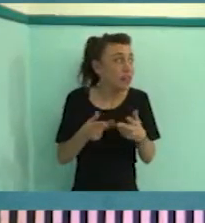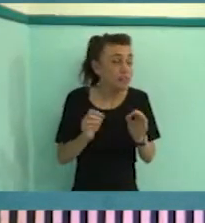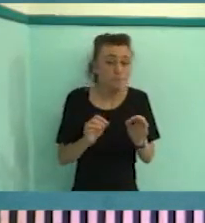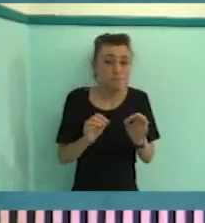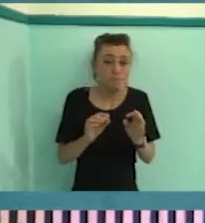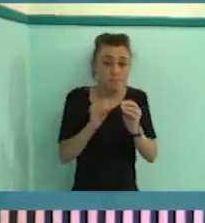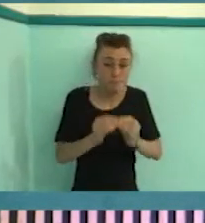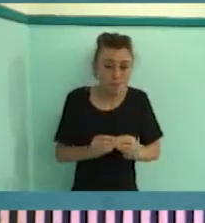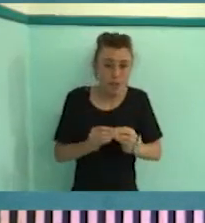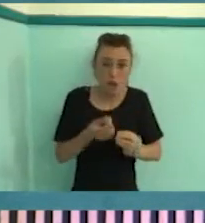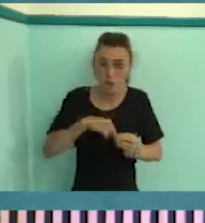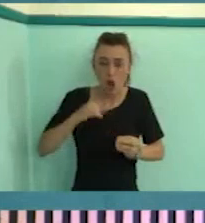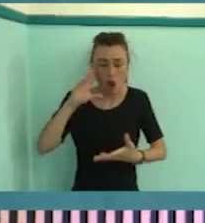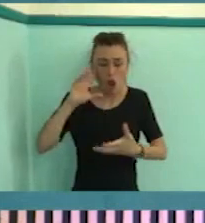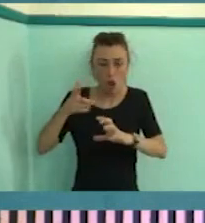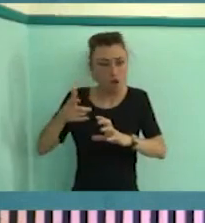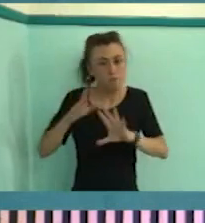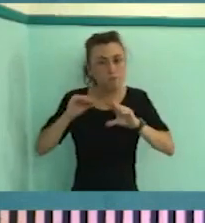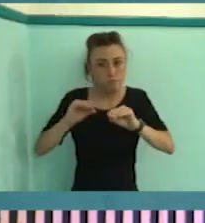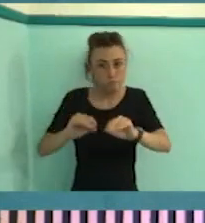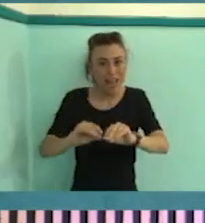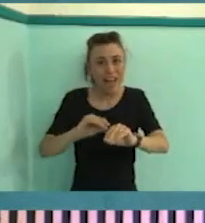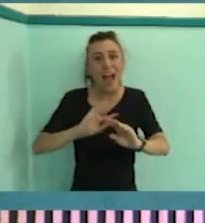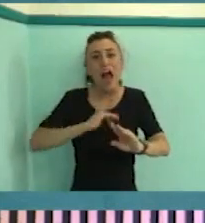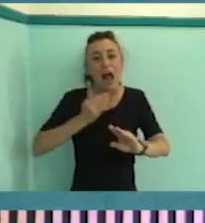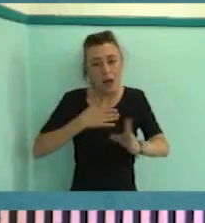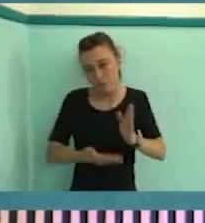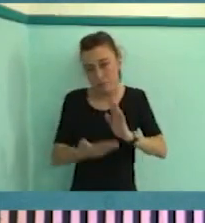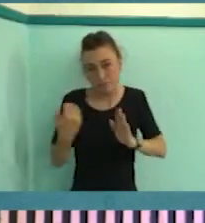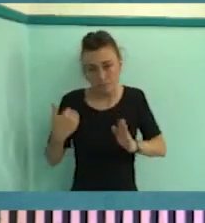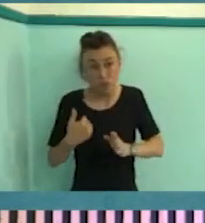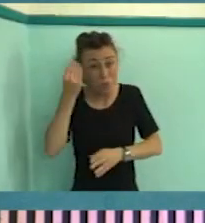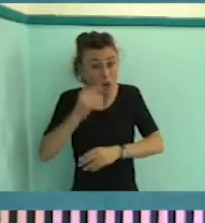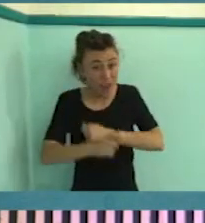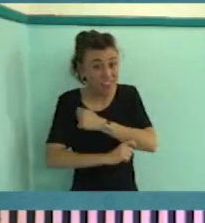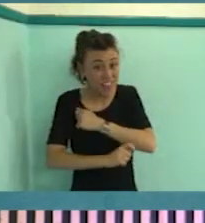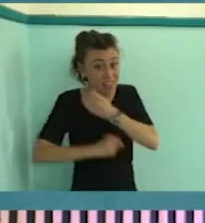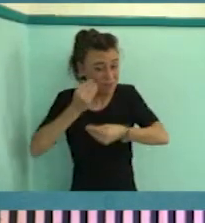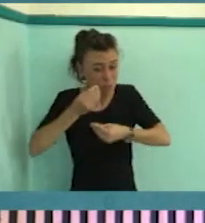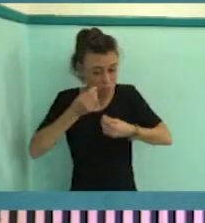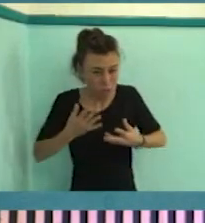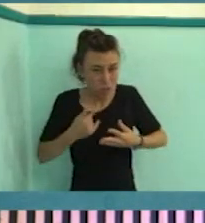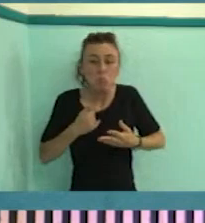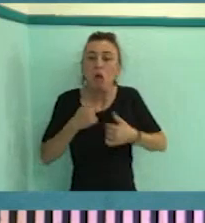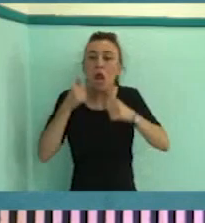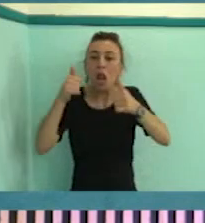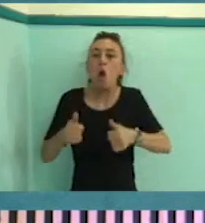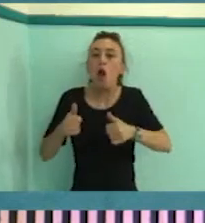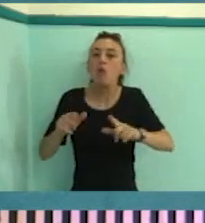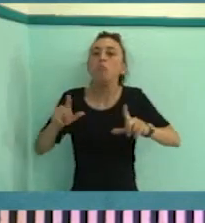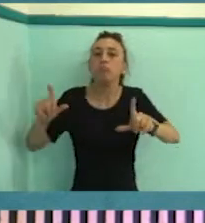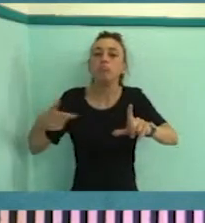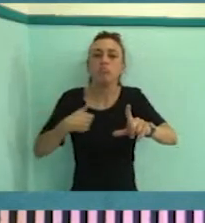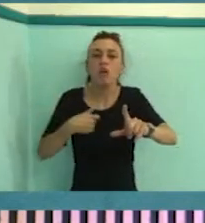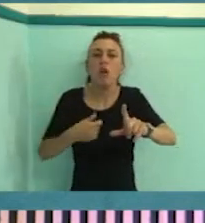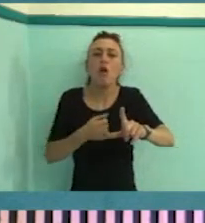a los dos días lo quitaron pero por lo menos ya hablaron de ellos yo creo que yo creo que fue una estrategia muy bien pensada porque ellos dijeron qué nos cuesta la lona 50.000